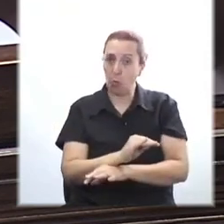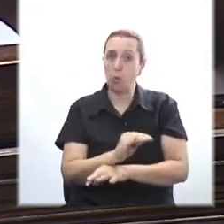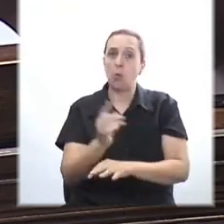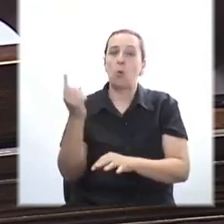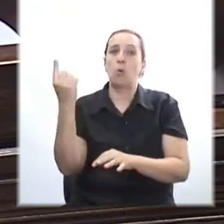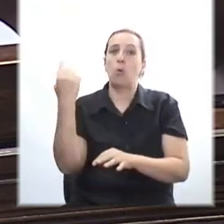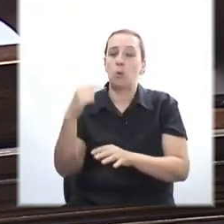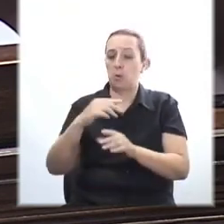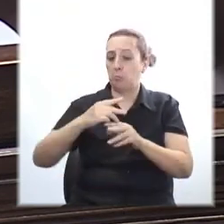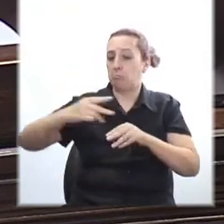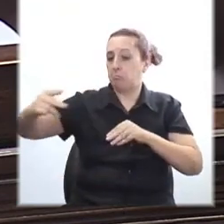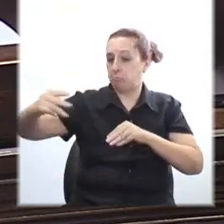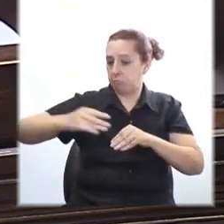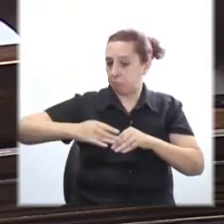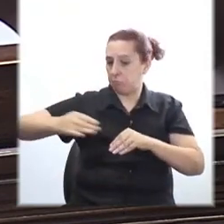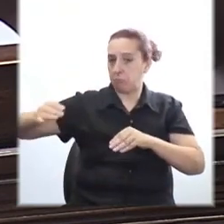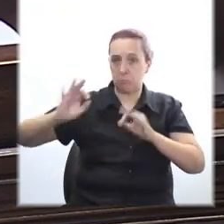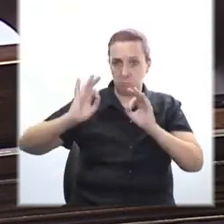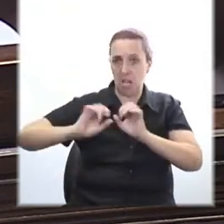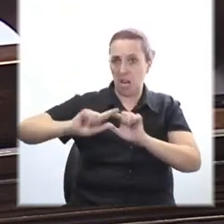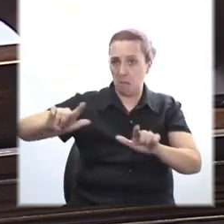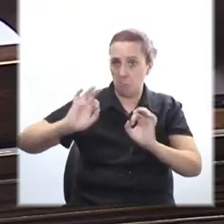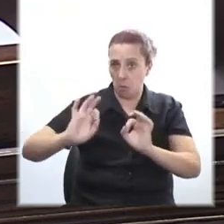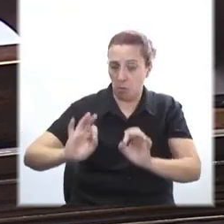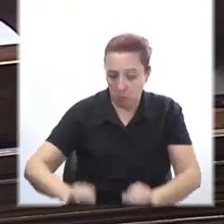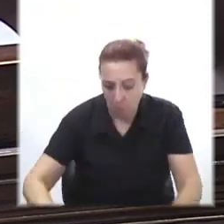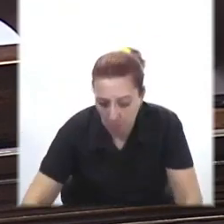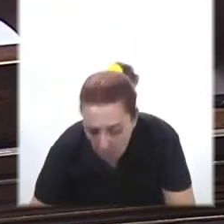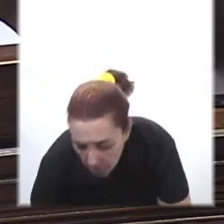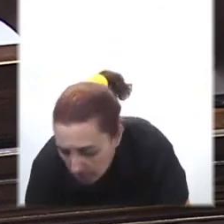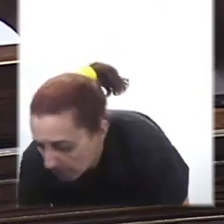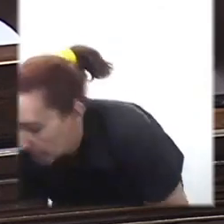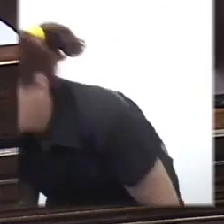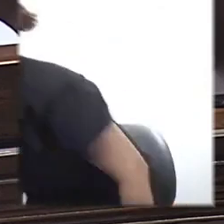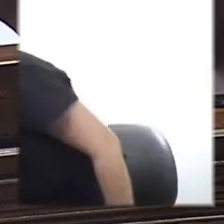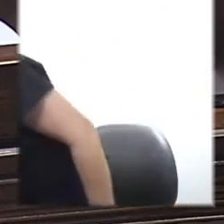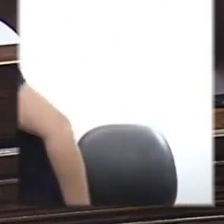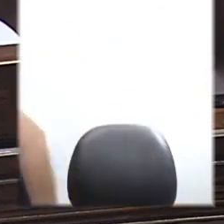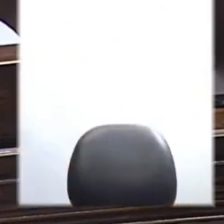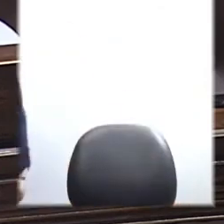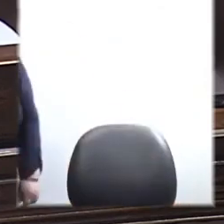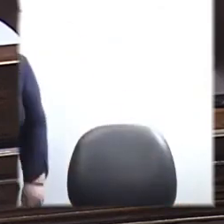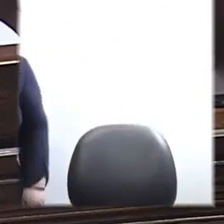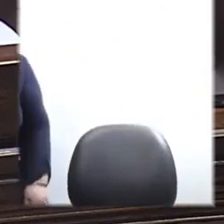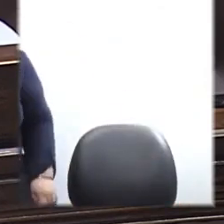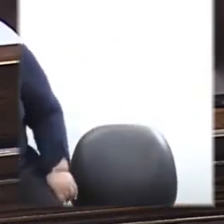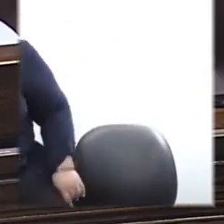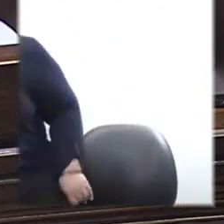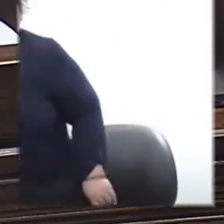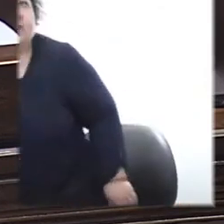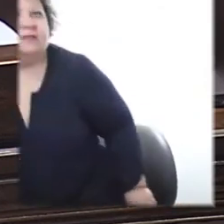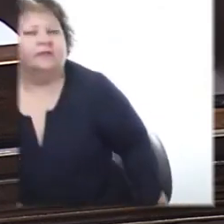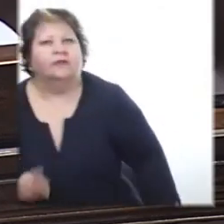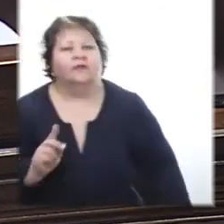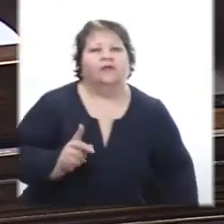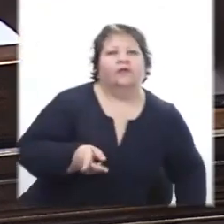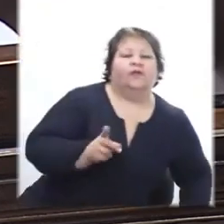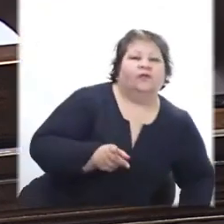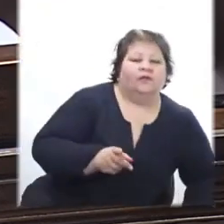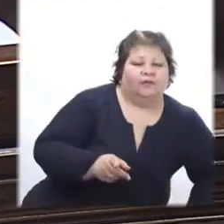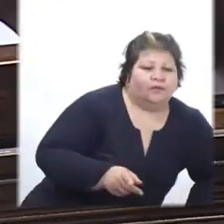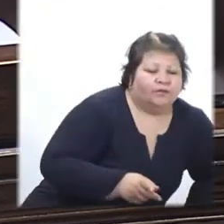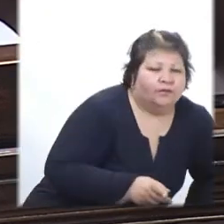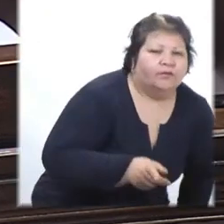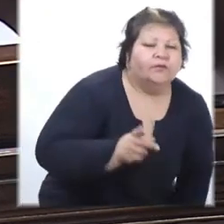las franjas estaban tal cual como deberían estar. Lo mismo acontece con los equipos que deben de tener